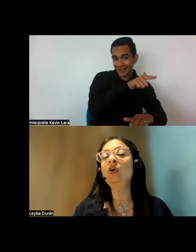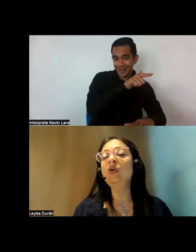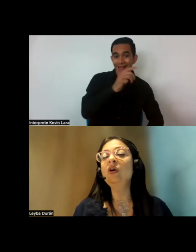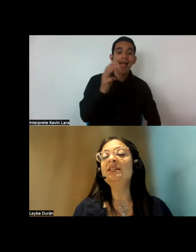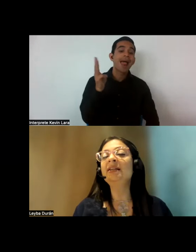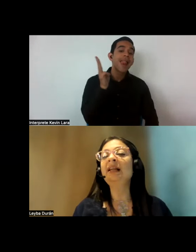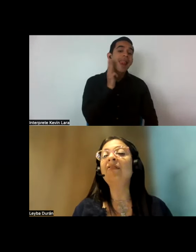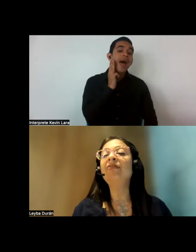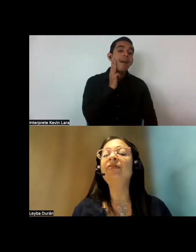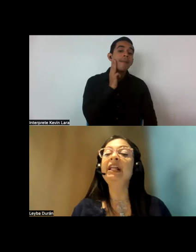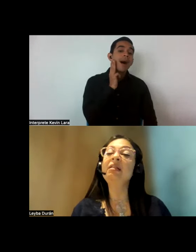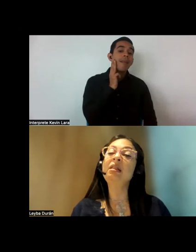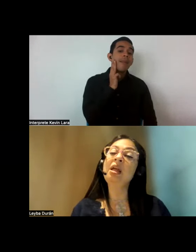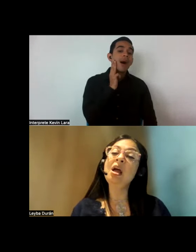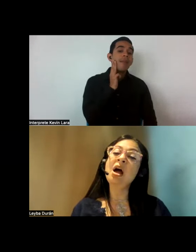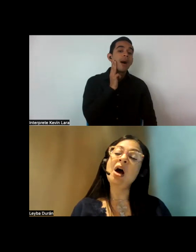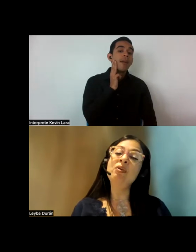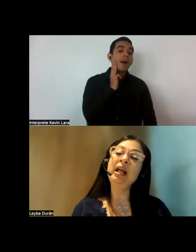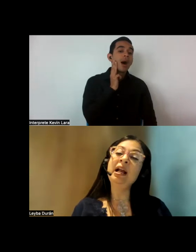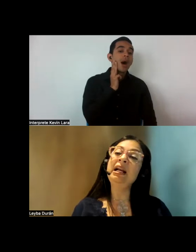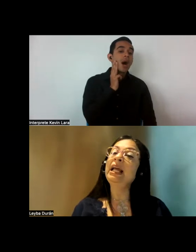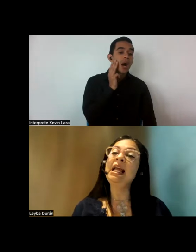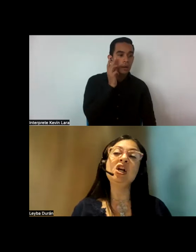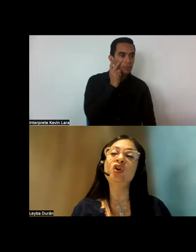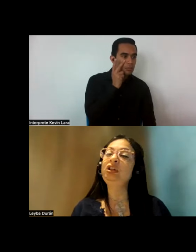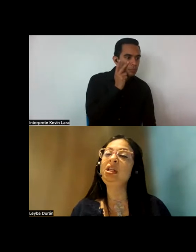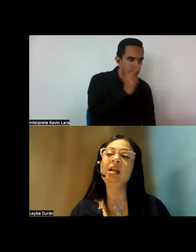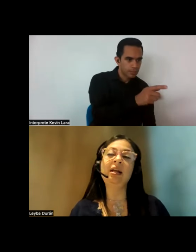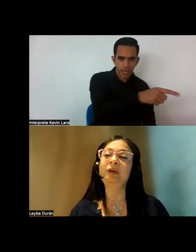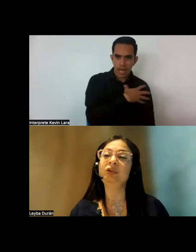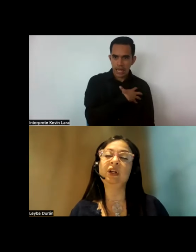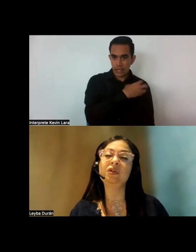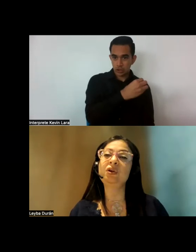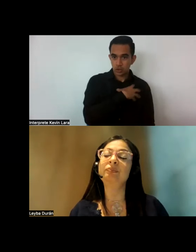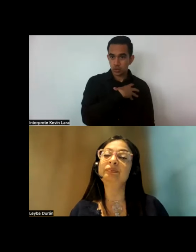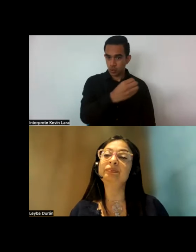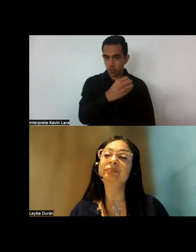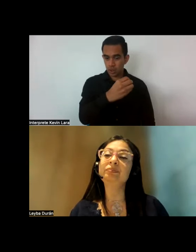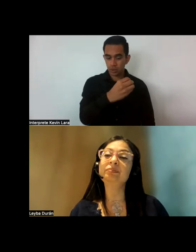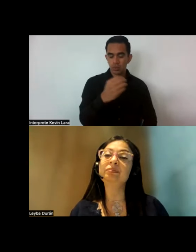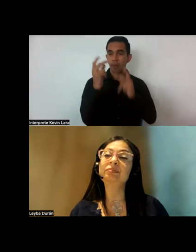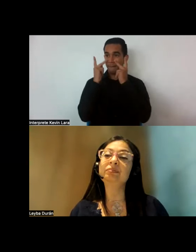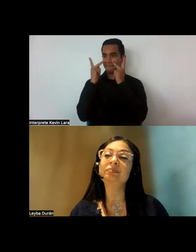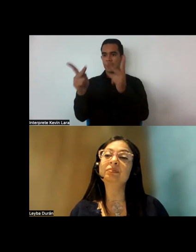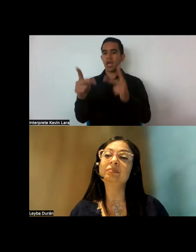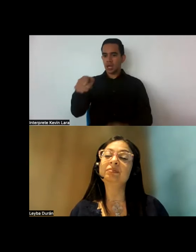jugando si está frente a una escalera que no tiene protección?